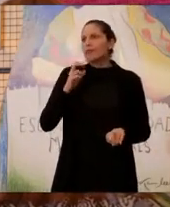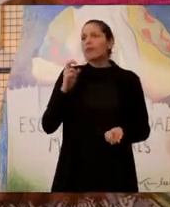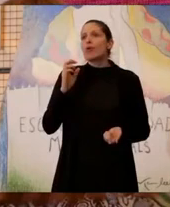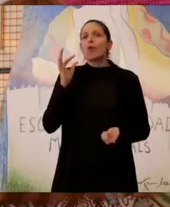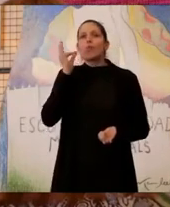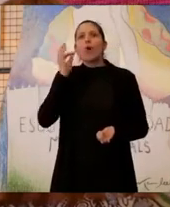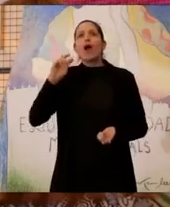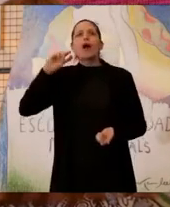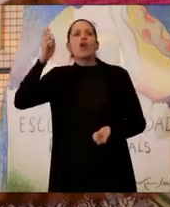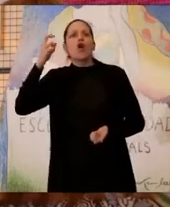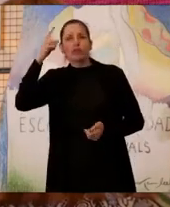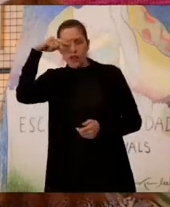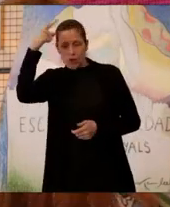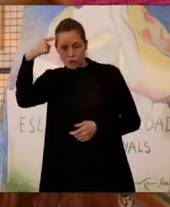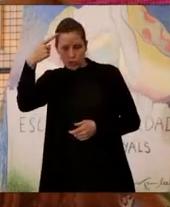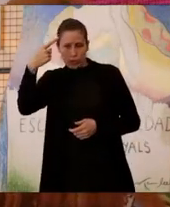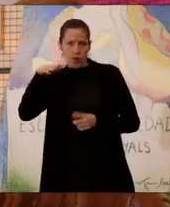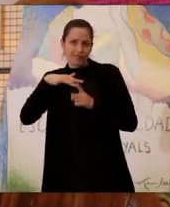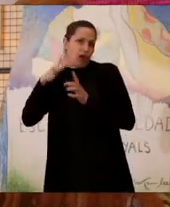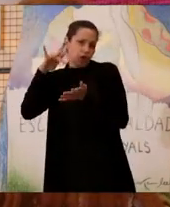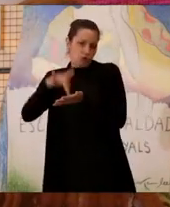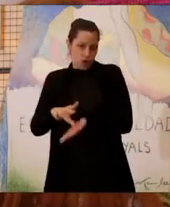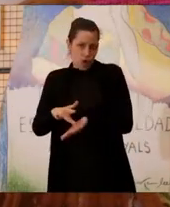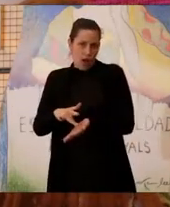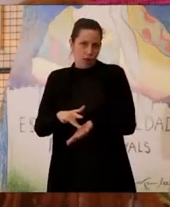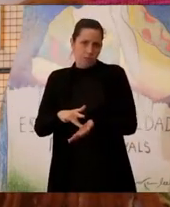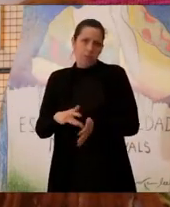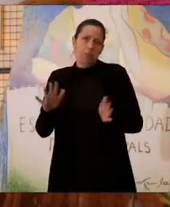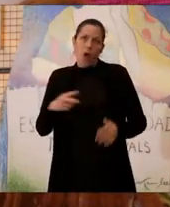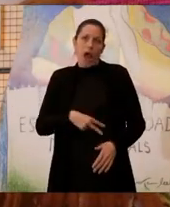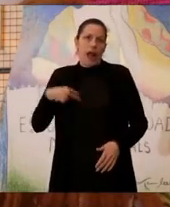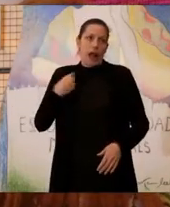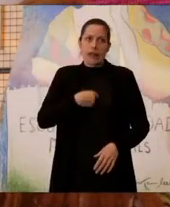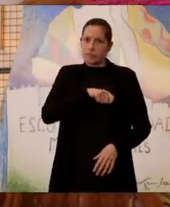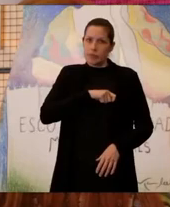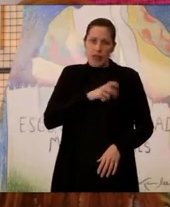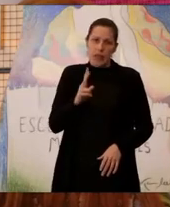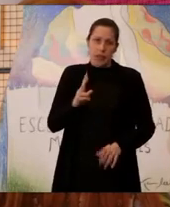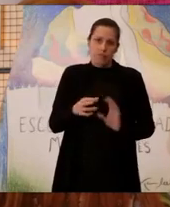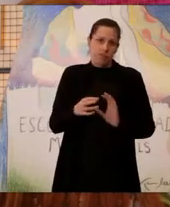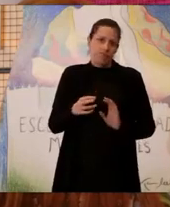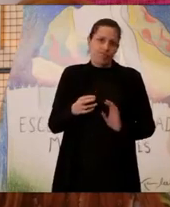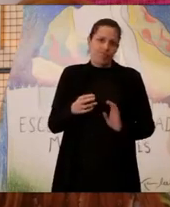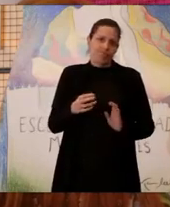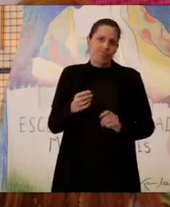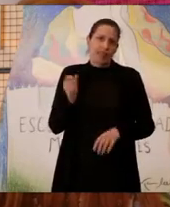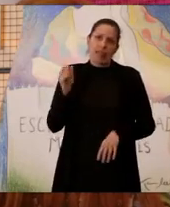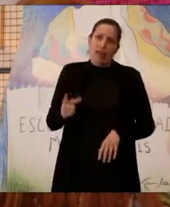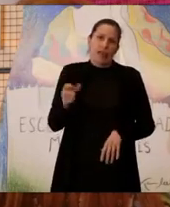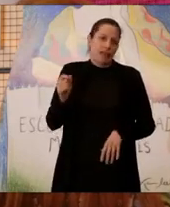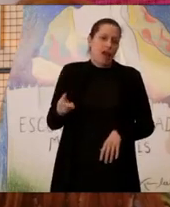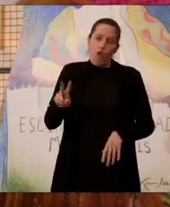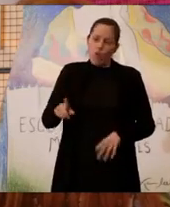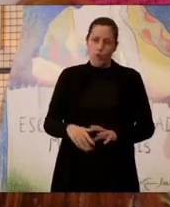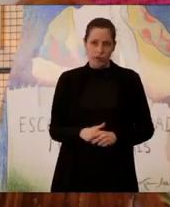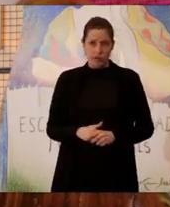etcétera Pero digamos en España como tal pues esto ya no es lo más frecuente en este sentido